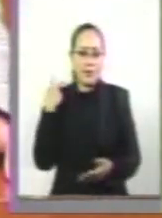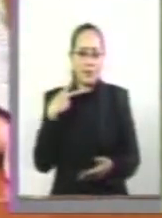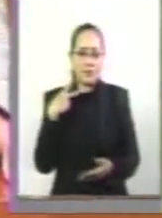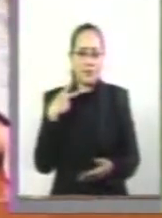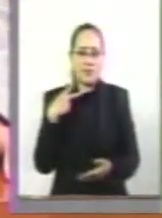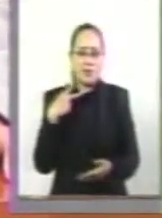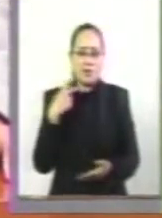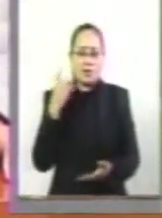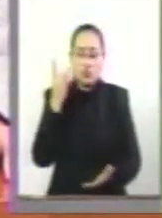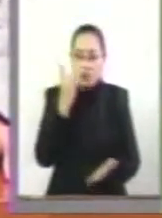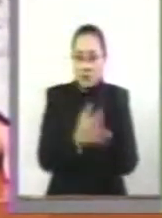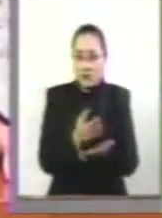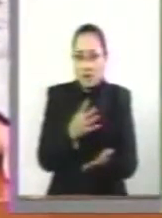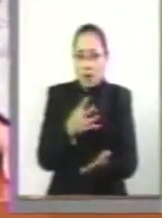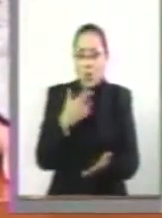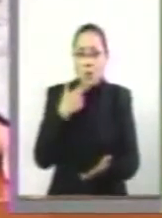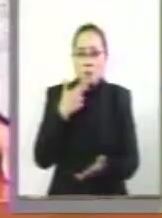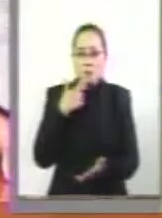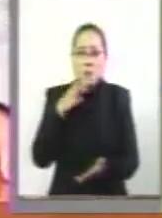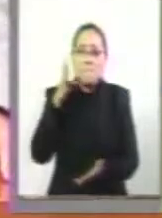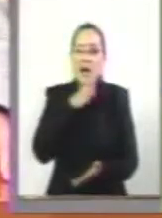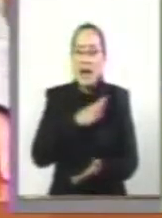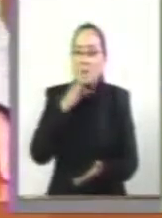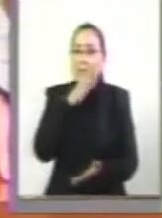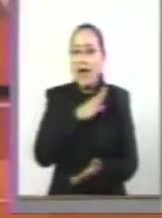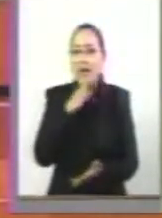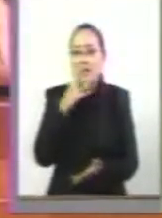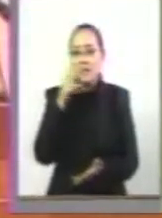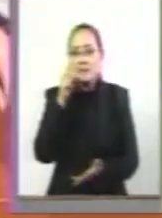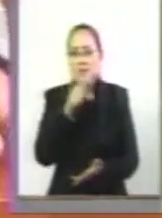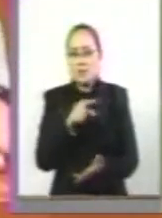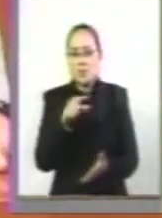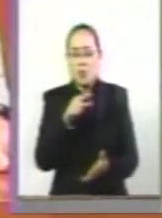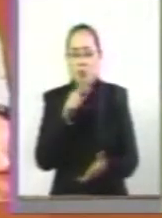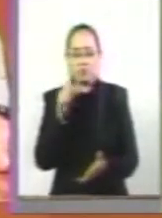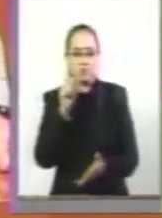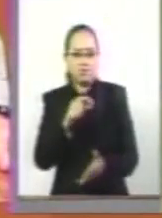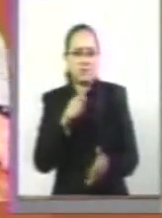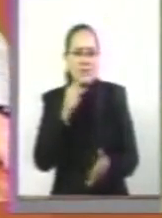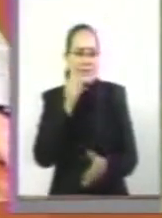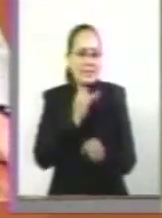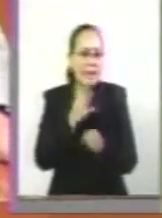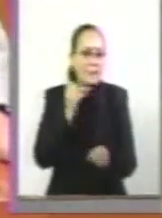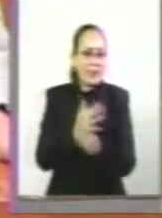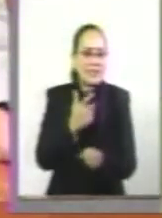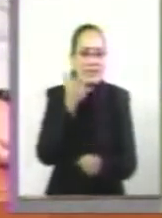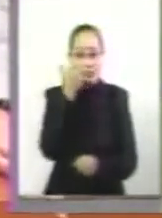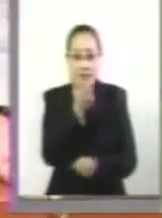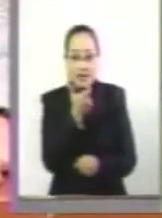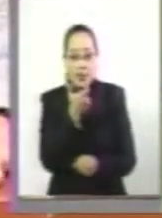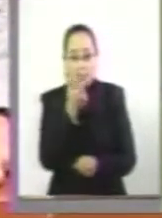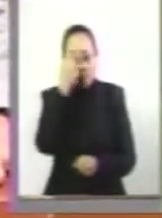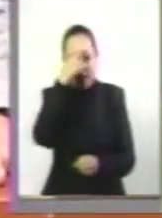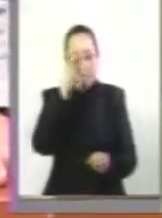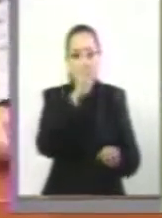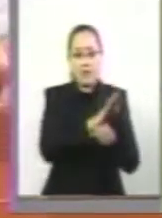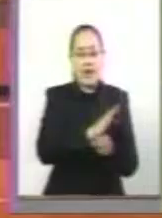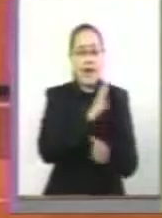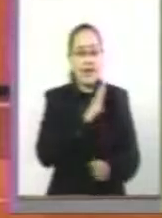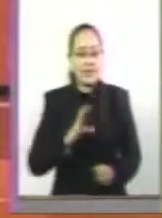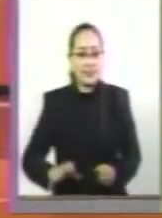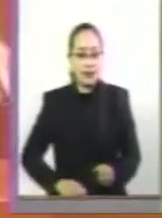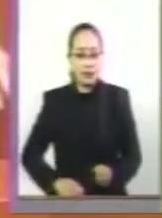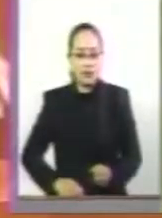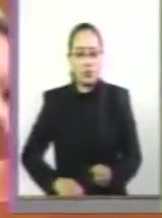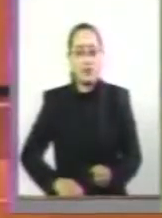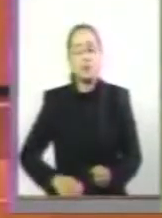habido uso equivocado e ilícito de los recursos públicos en favor de candidatos, no